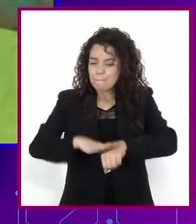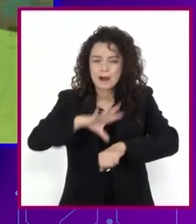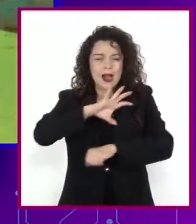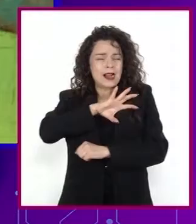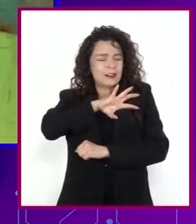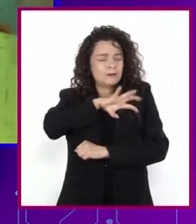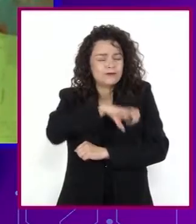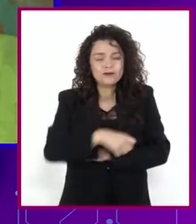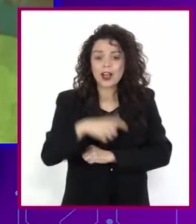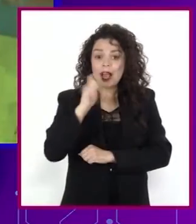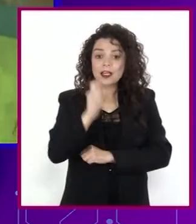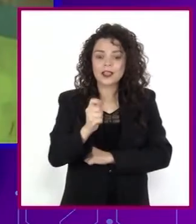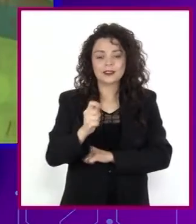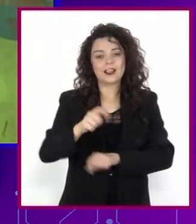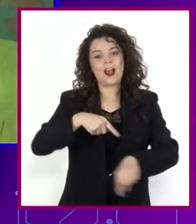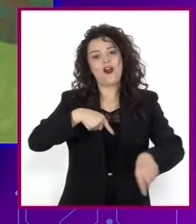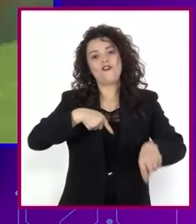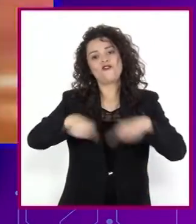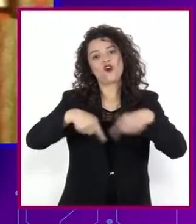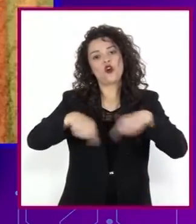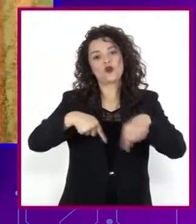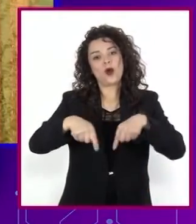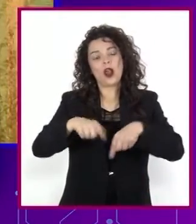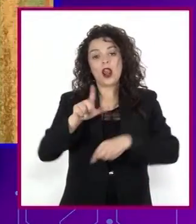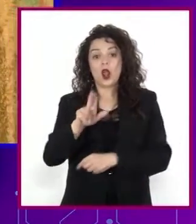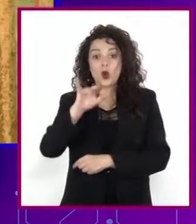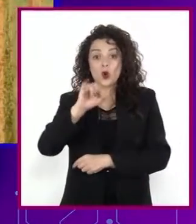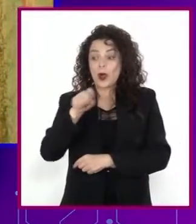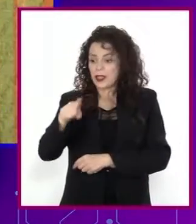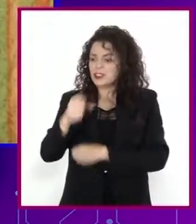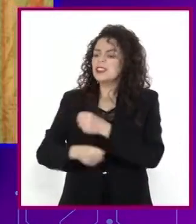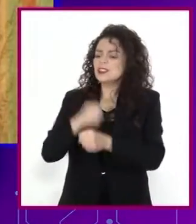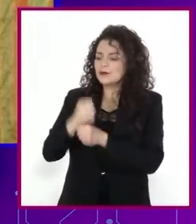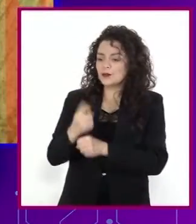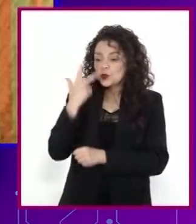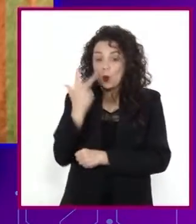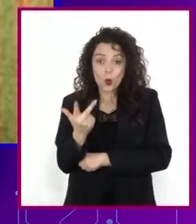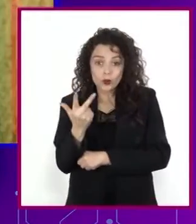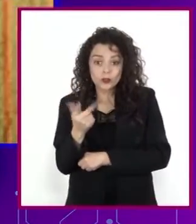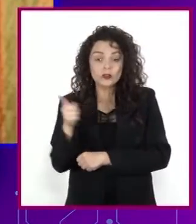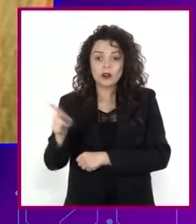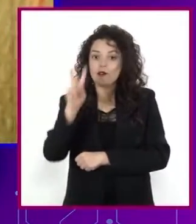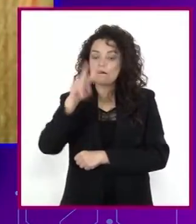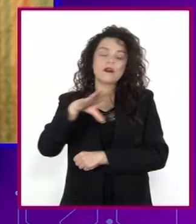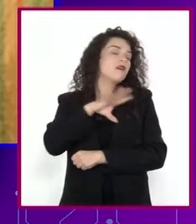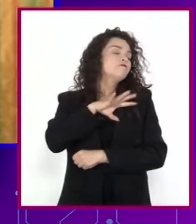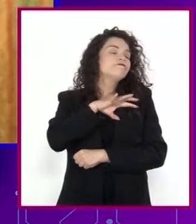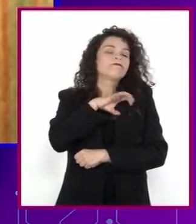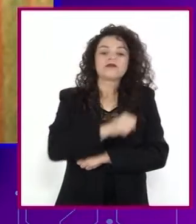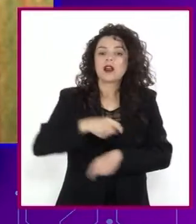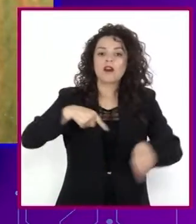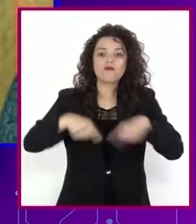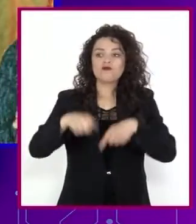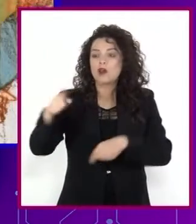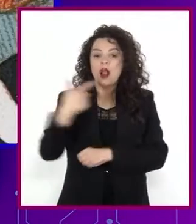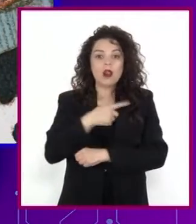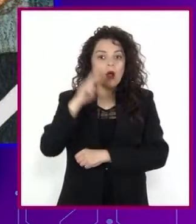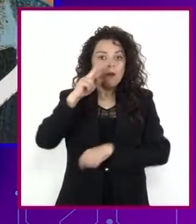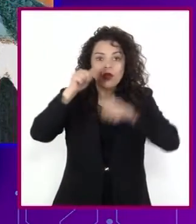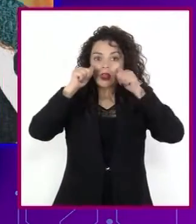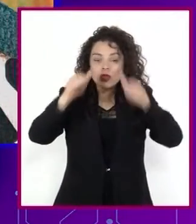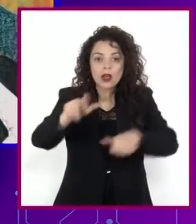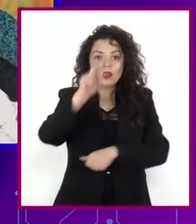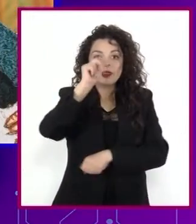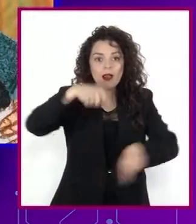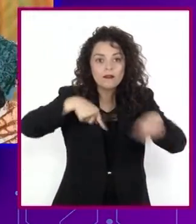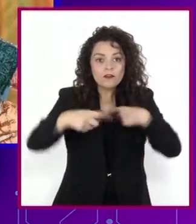es el fútbol. Luis tiene 8 años y es fanático del fútbol. Le encanta ver los partidos por la televisión